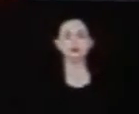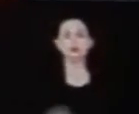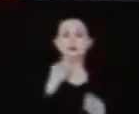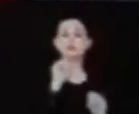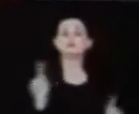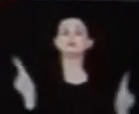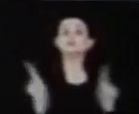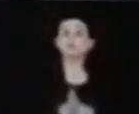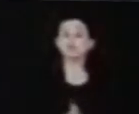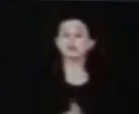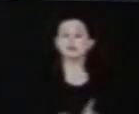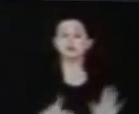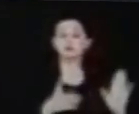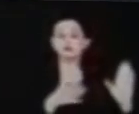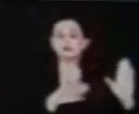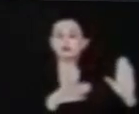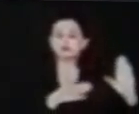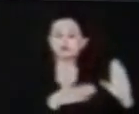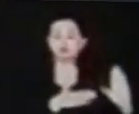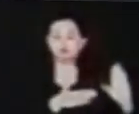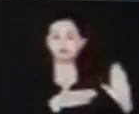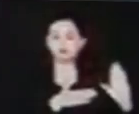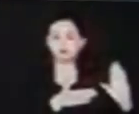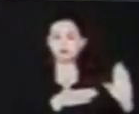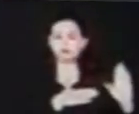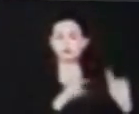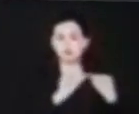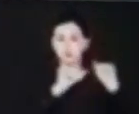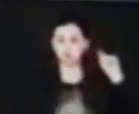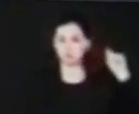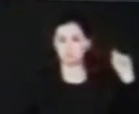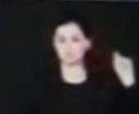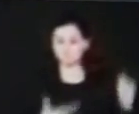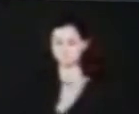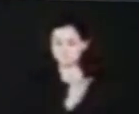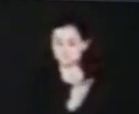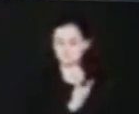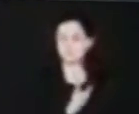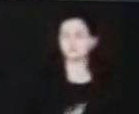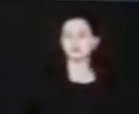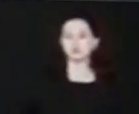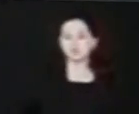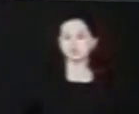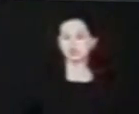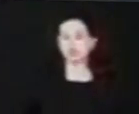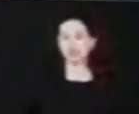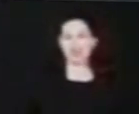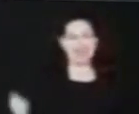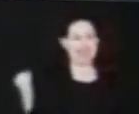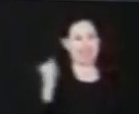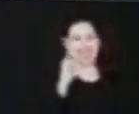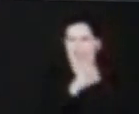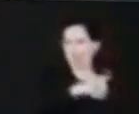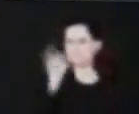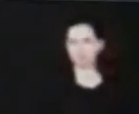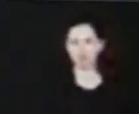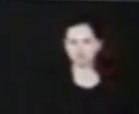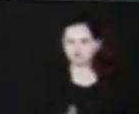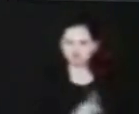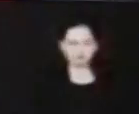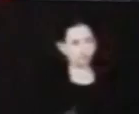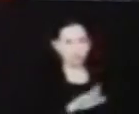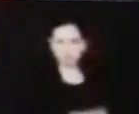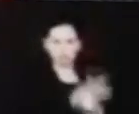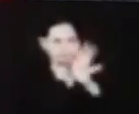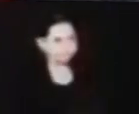el compromiso de que el presidente de México nunca dará la orden de reprimir al